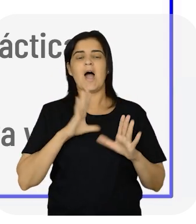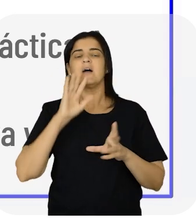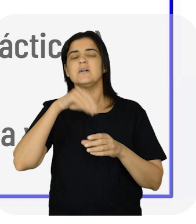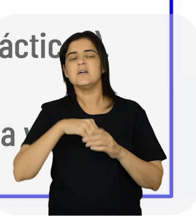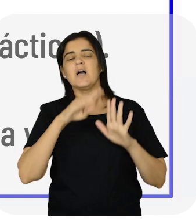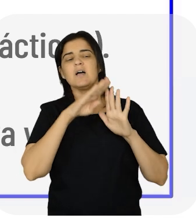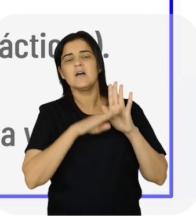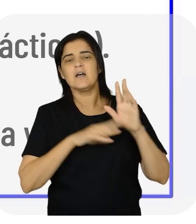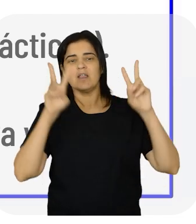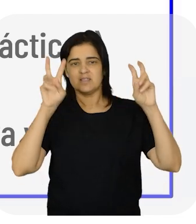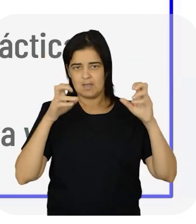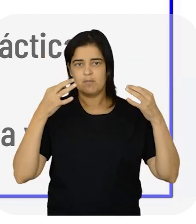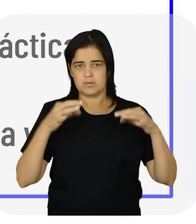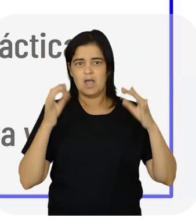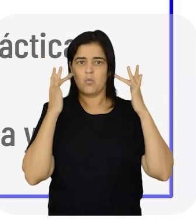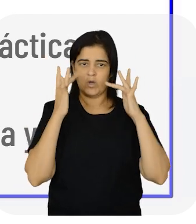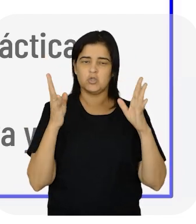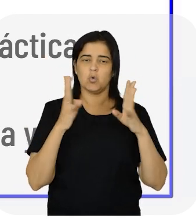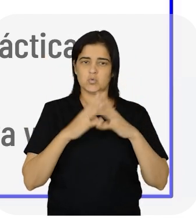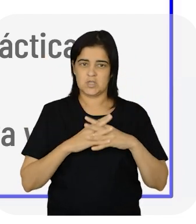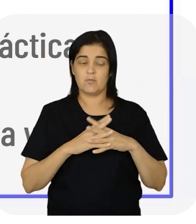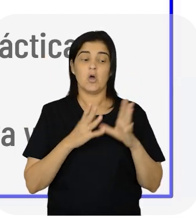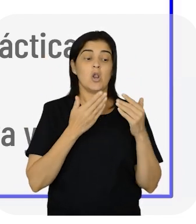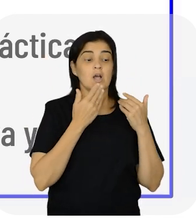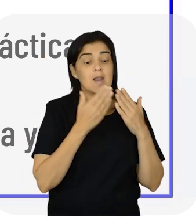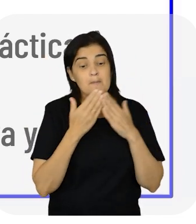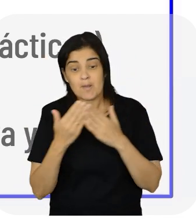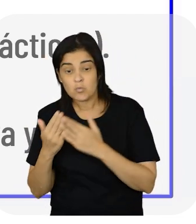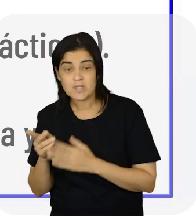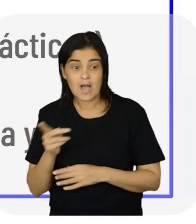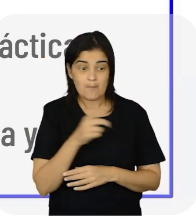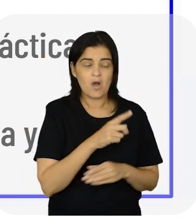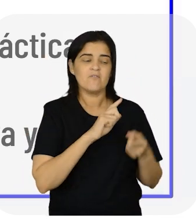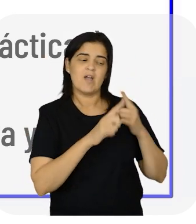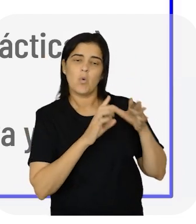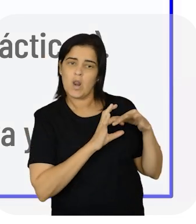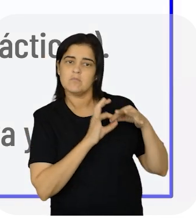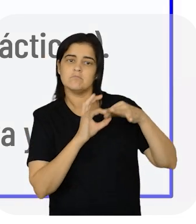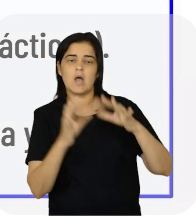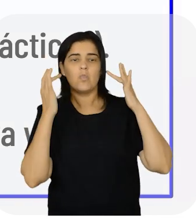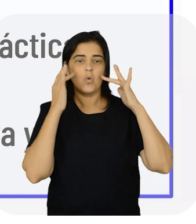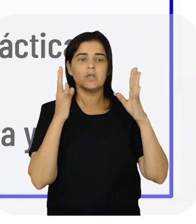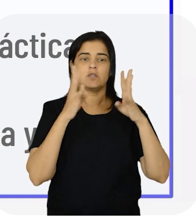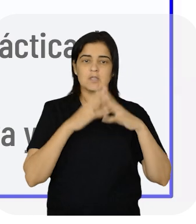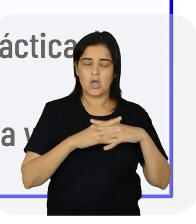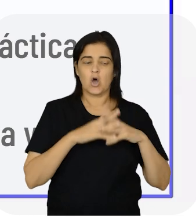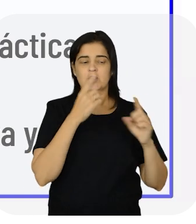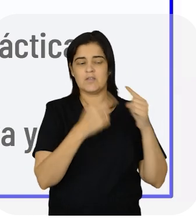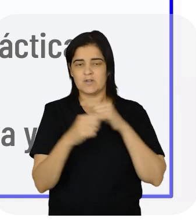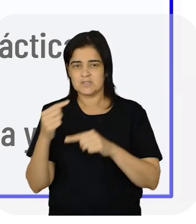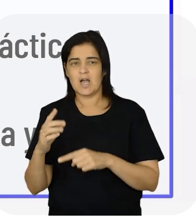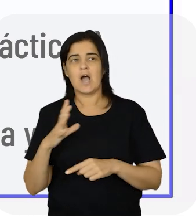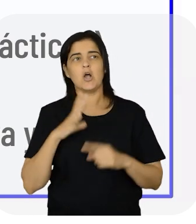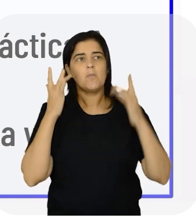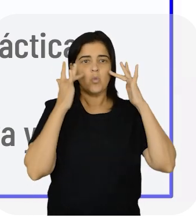temáticas vinculadas con la educación inclusiva. Los encuestados vinculan la educación inclusiva con el TAC Neurodiversidad, la entienden como una